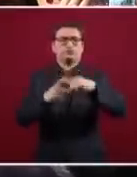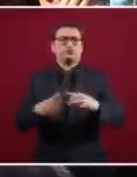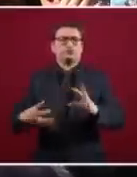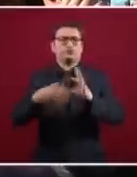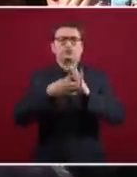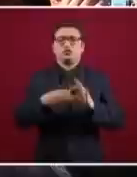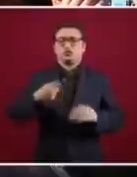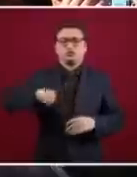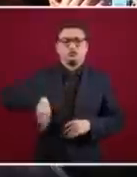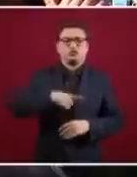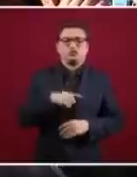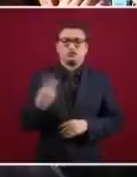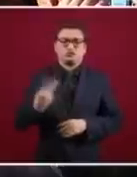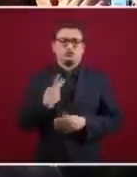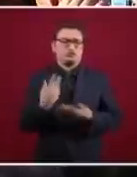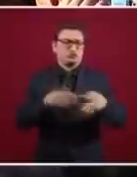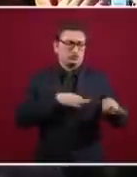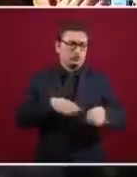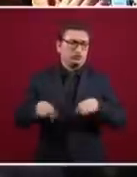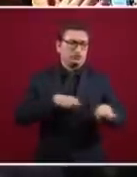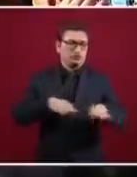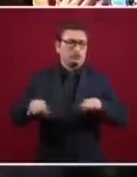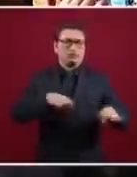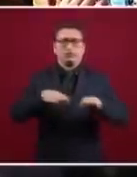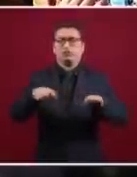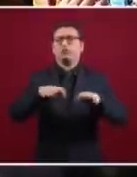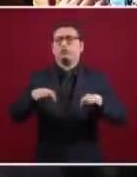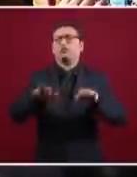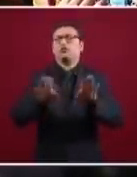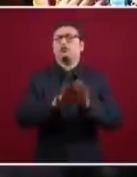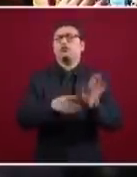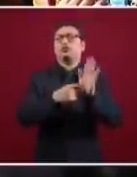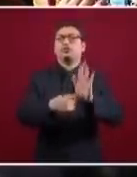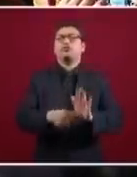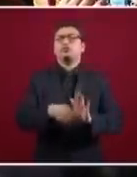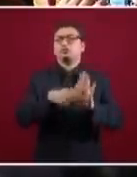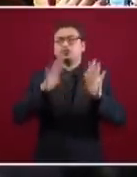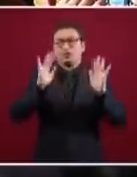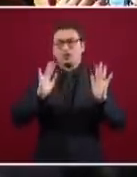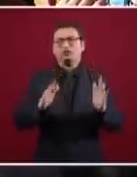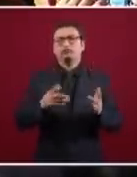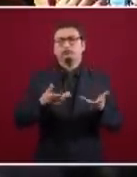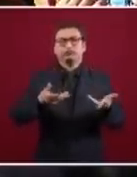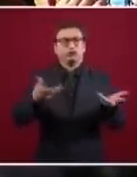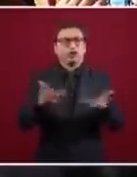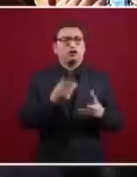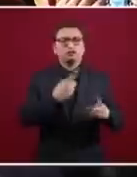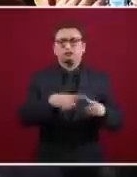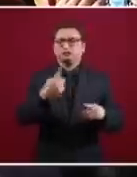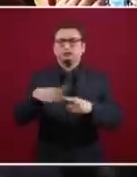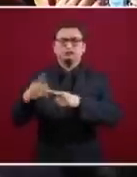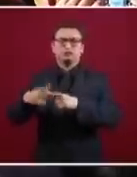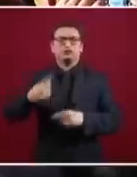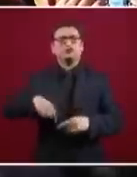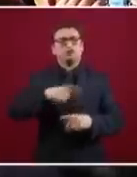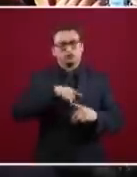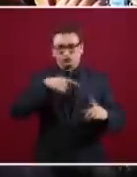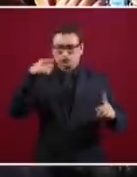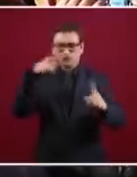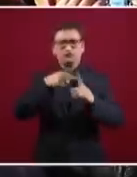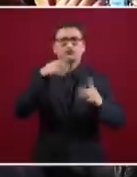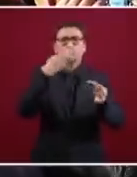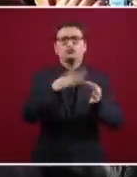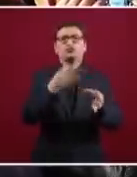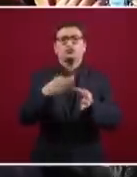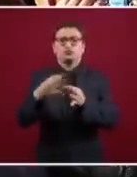que hacemos en la actualidad se ve representado en muchas de las misiones que cumplimos misiones que son